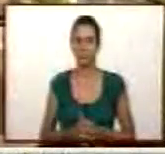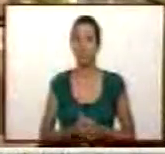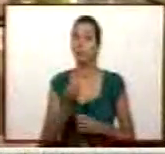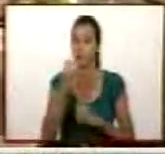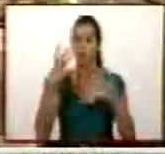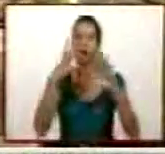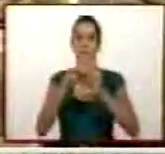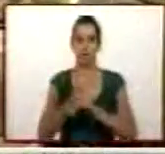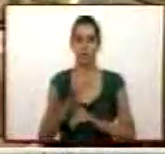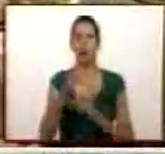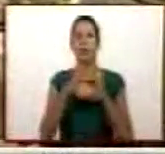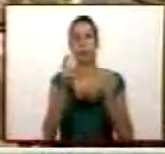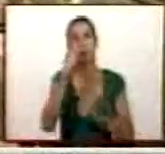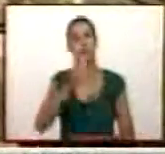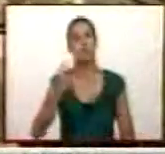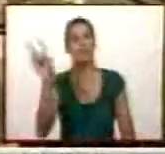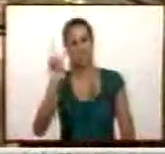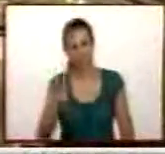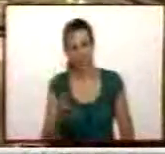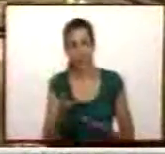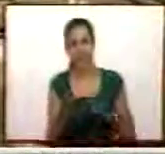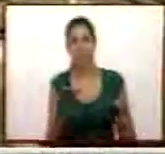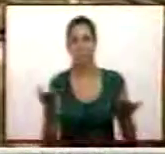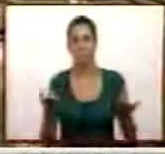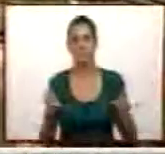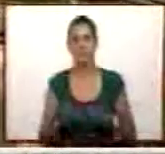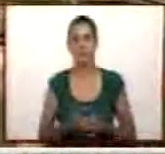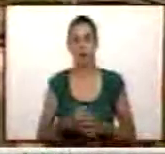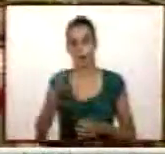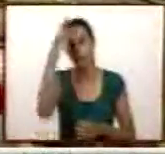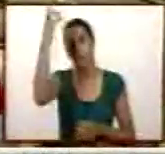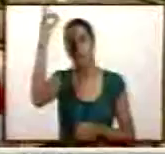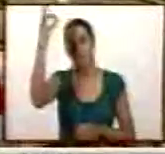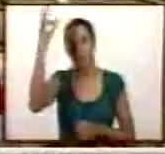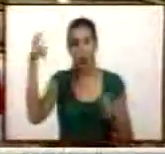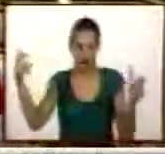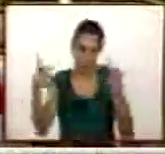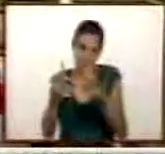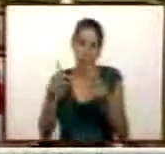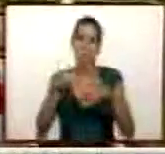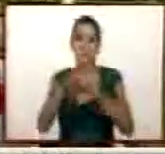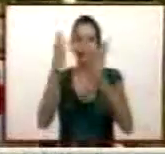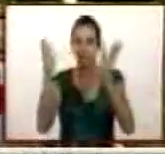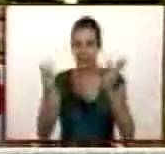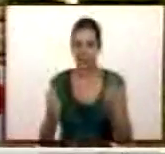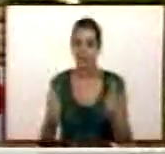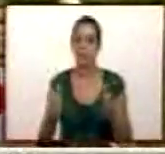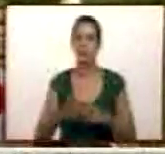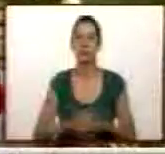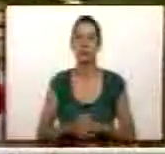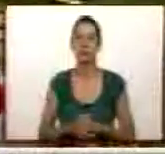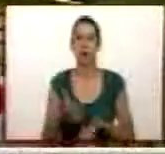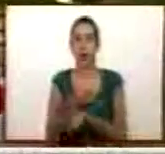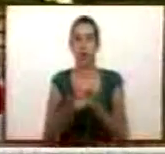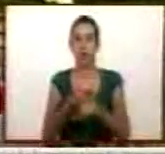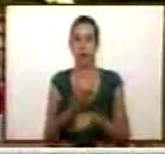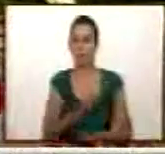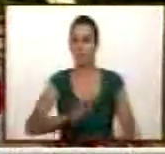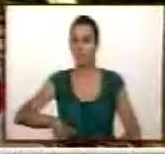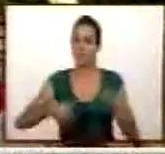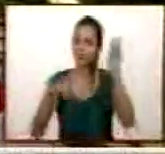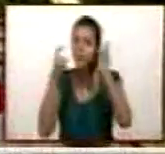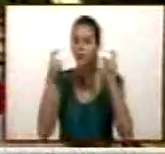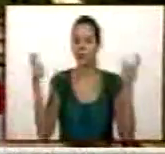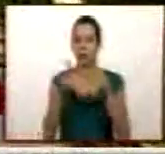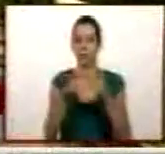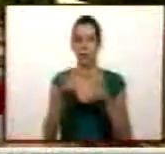Sí, buenas noches a todo el pueblo de Venezuela. El Consejo de Ministros del Gobierno del Comandante Presidente Hugo Chávez tuvo